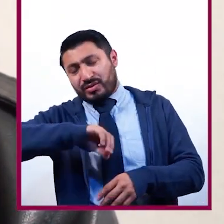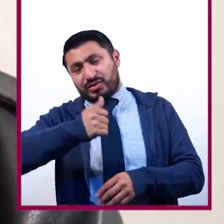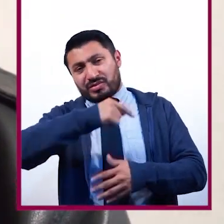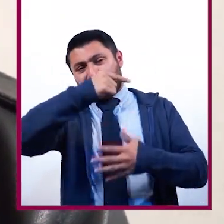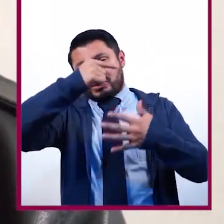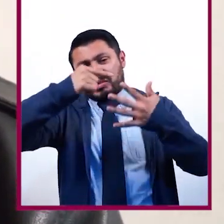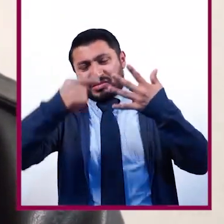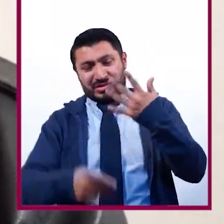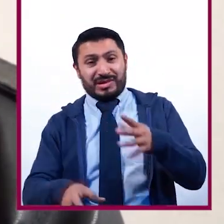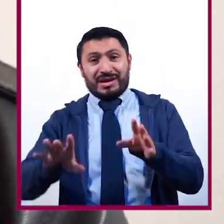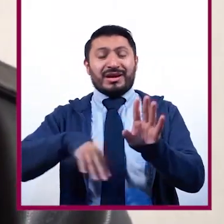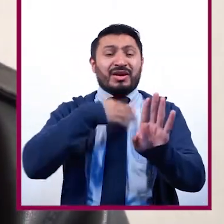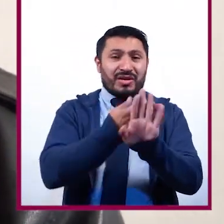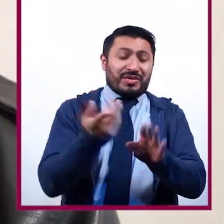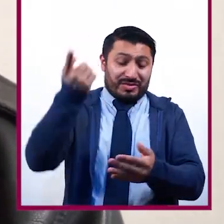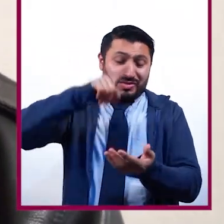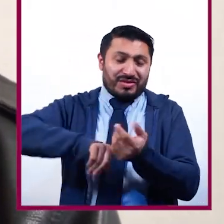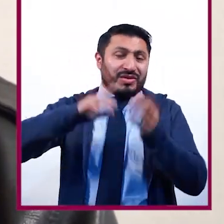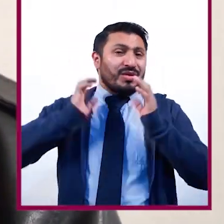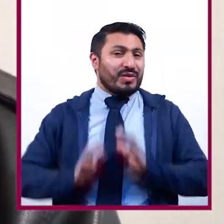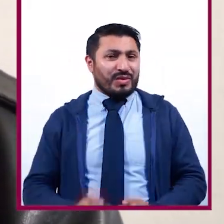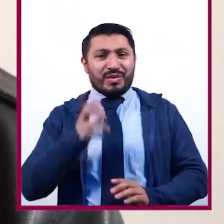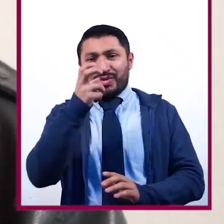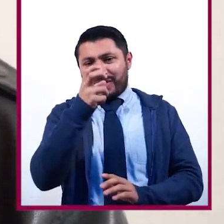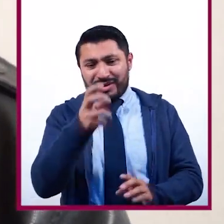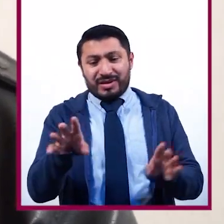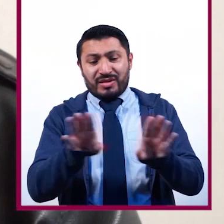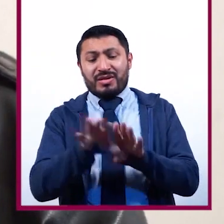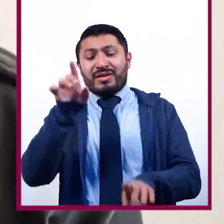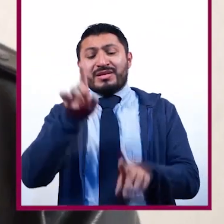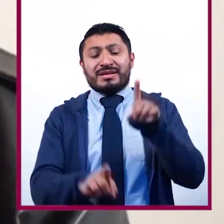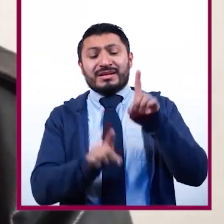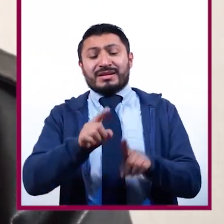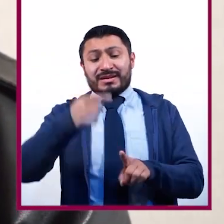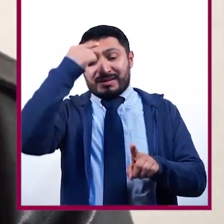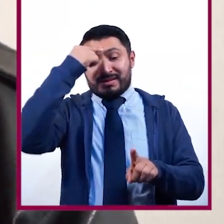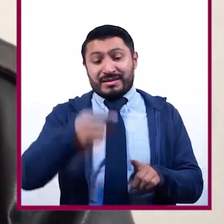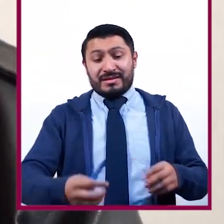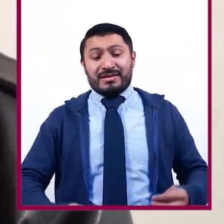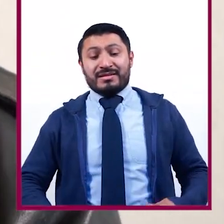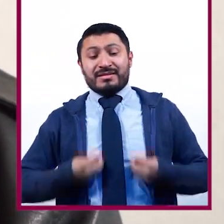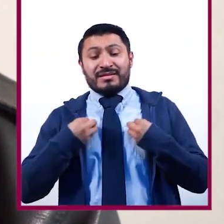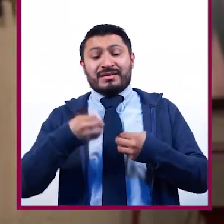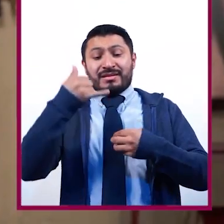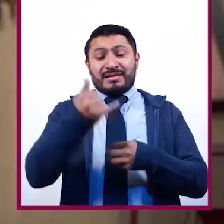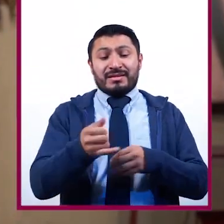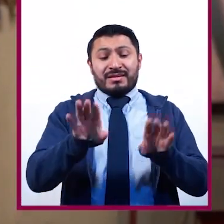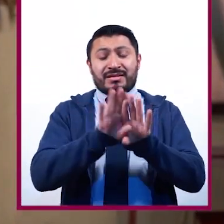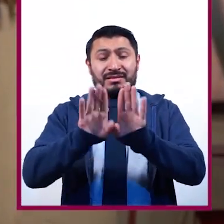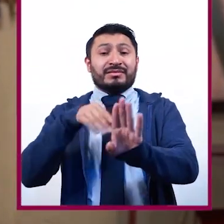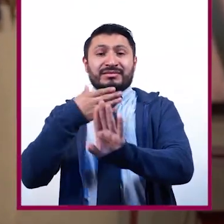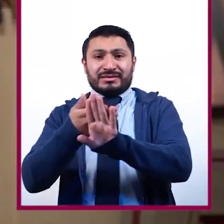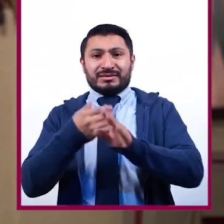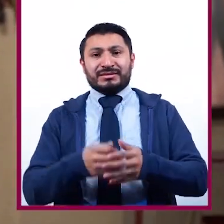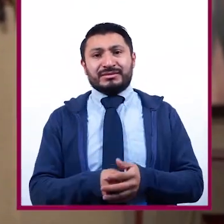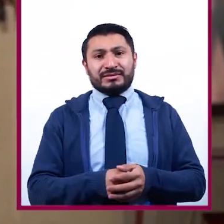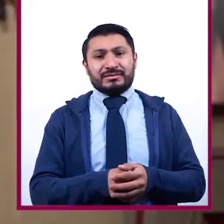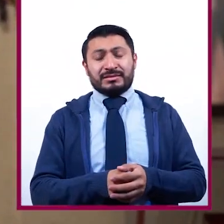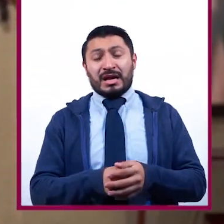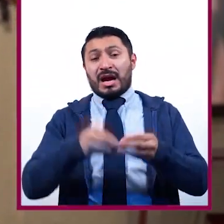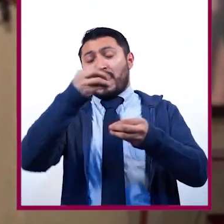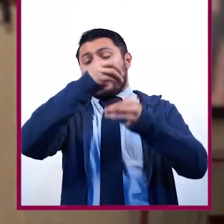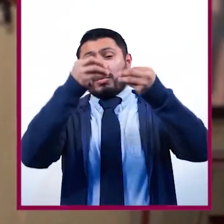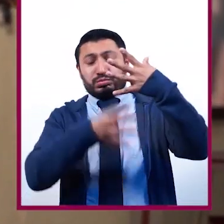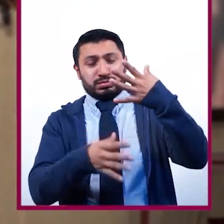organismos pues atacan al ser humano y en cierta forma dependen de él para vivir y a la vez lo depredan. Pues por múltiples factores,